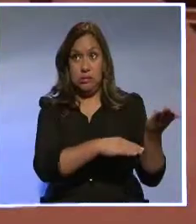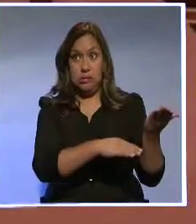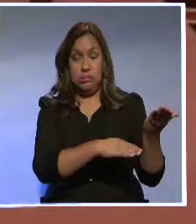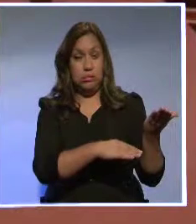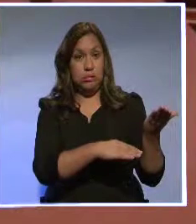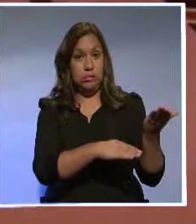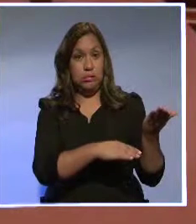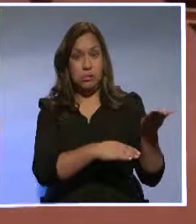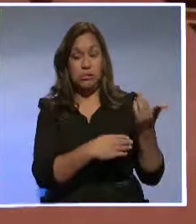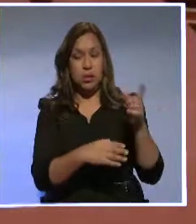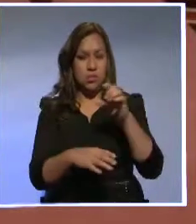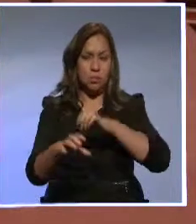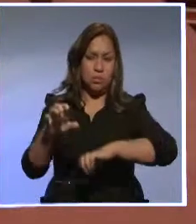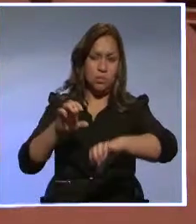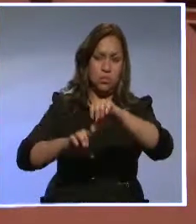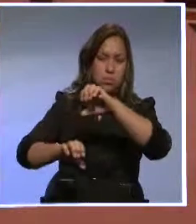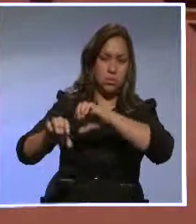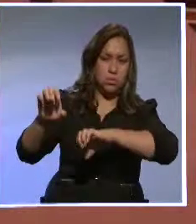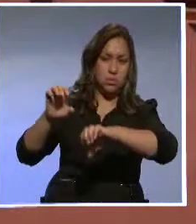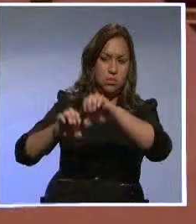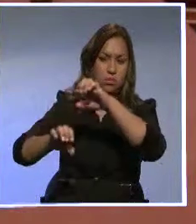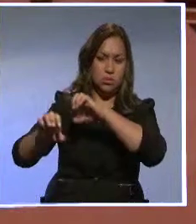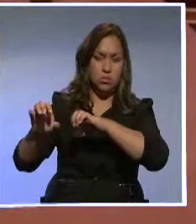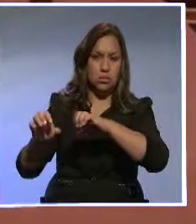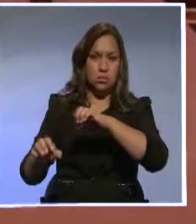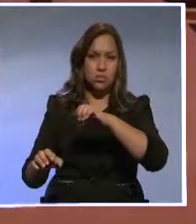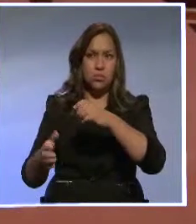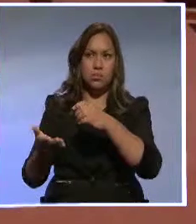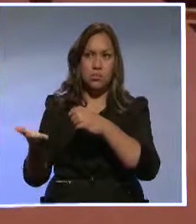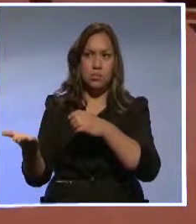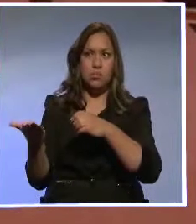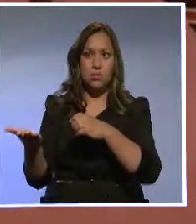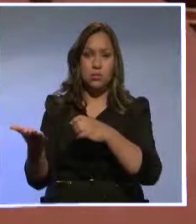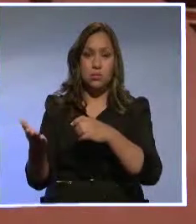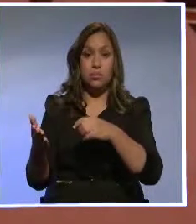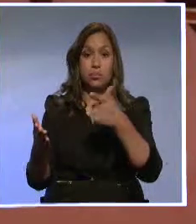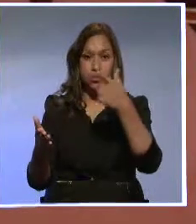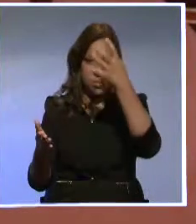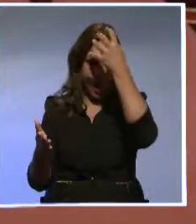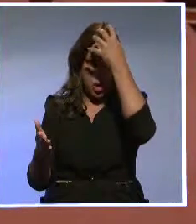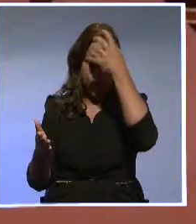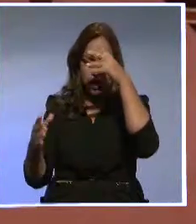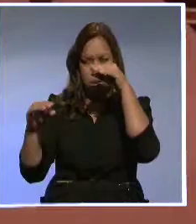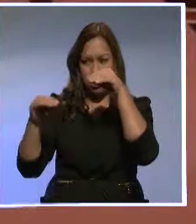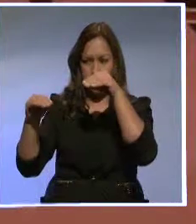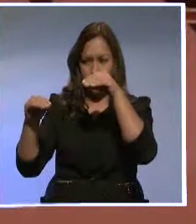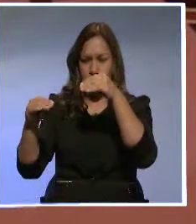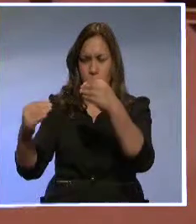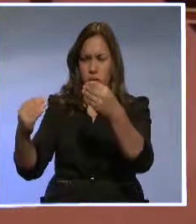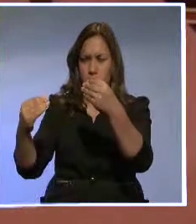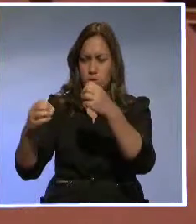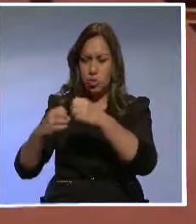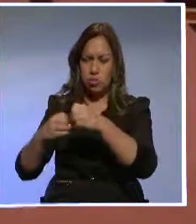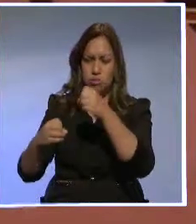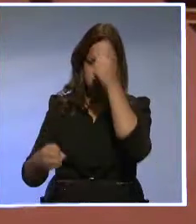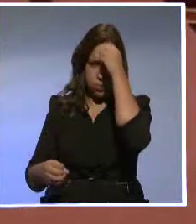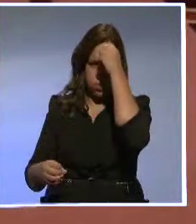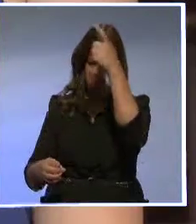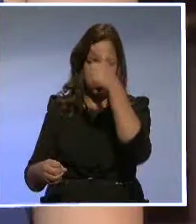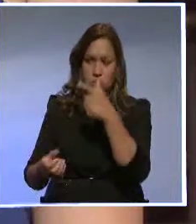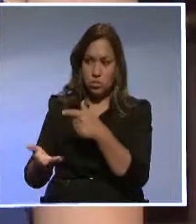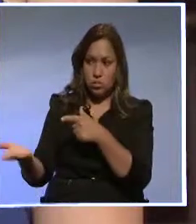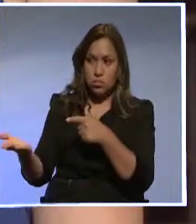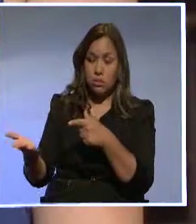persona que evalúa la la producción académica en las universidades ahora también el